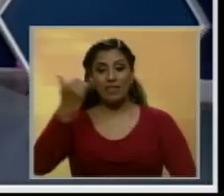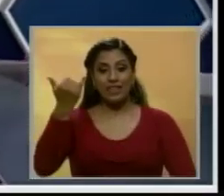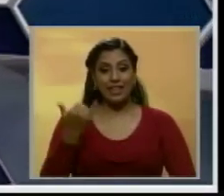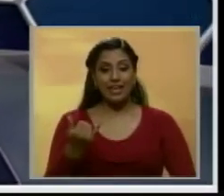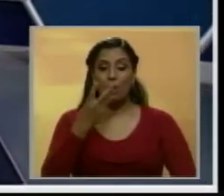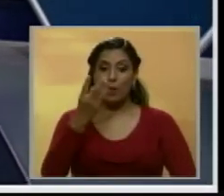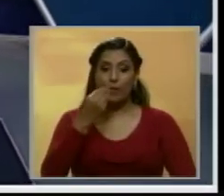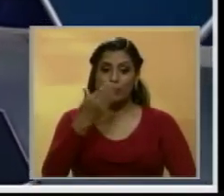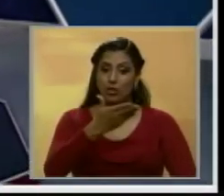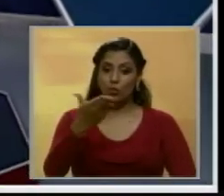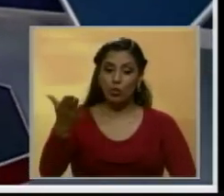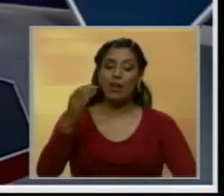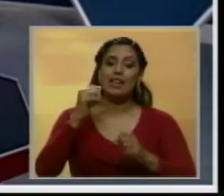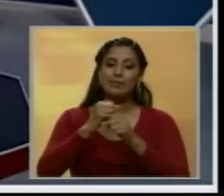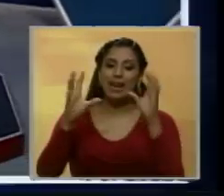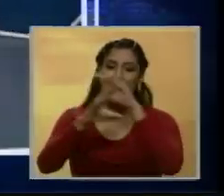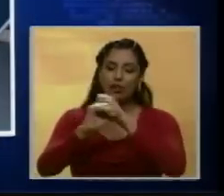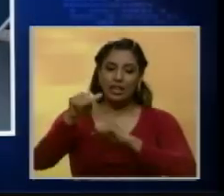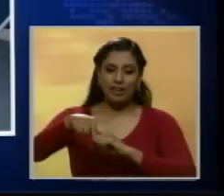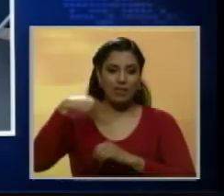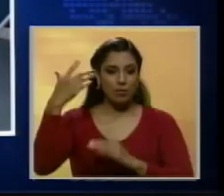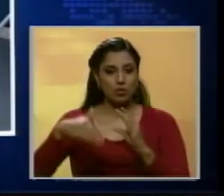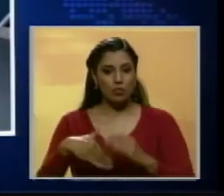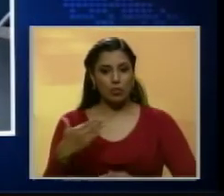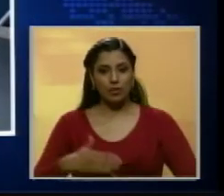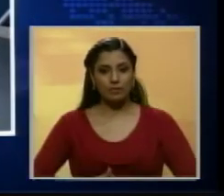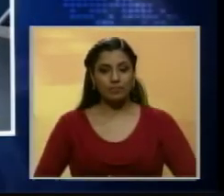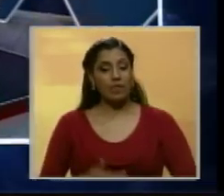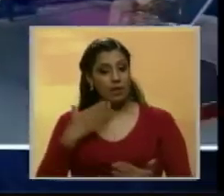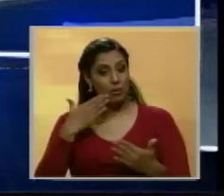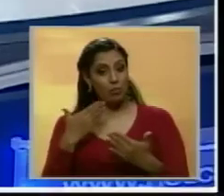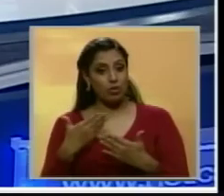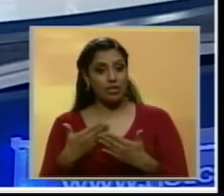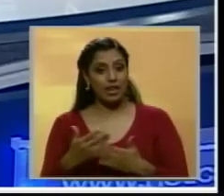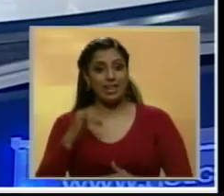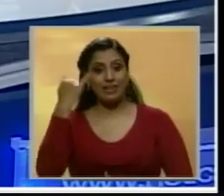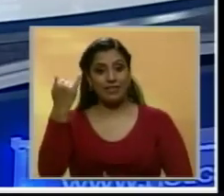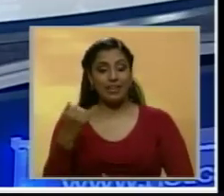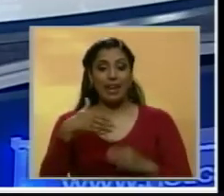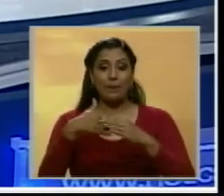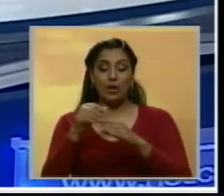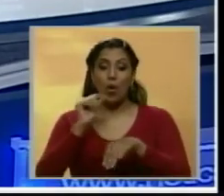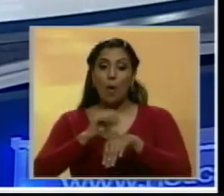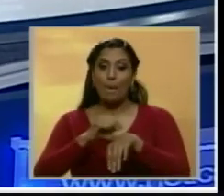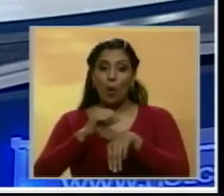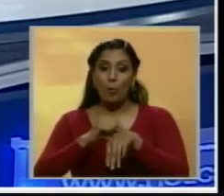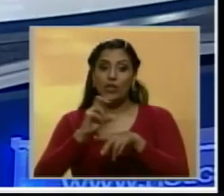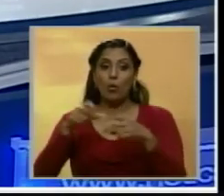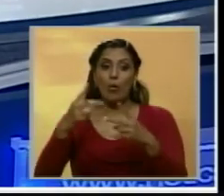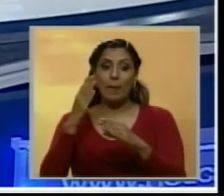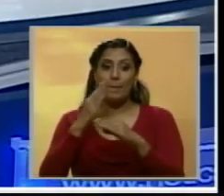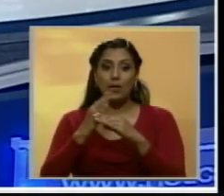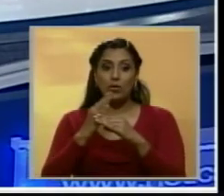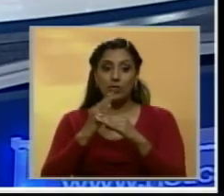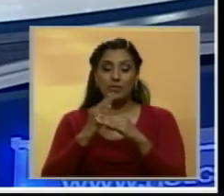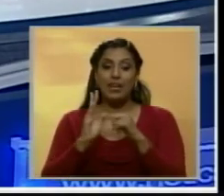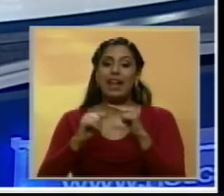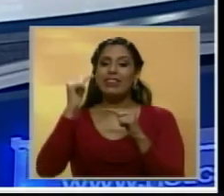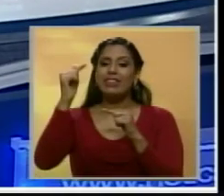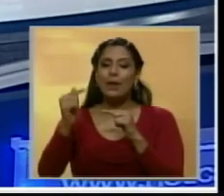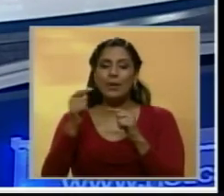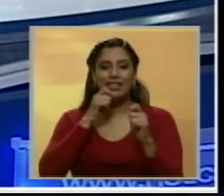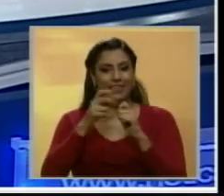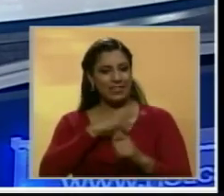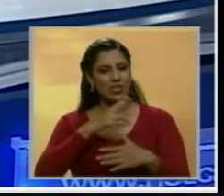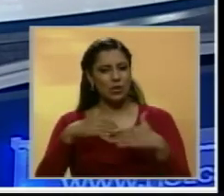Guzmán, que tengan buen provecho y los espero esta noche aquí en Estrenos y Estrellas. Muchísimas gracias, Federica. Amigos, es momento de hacer una nueva pausa. Al regreso,